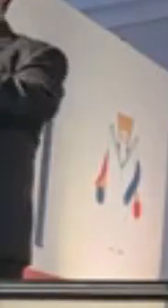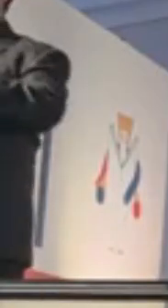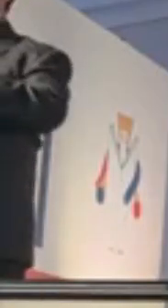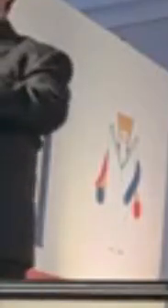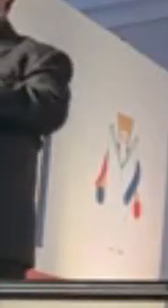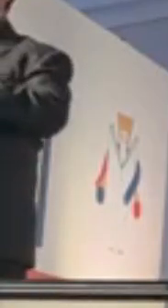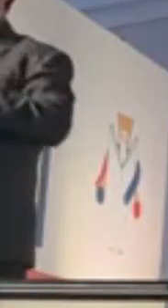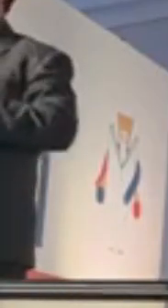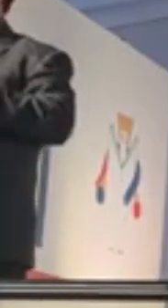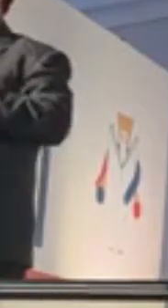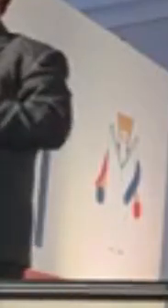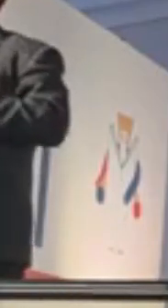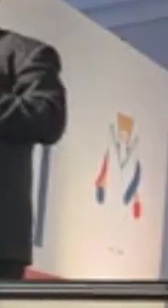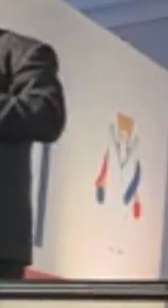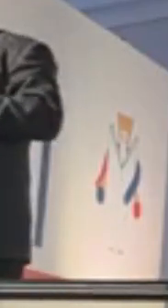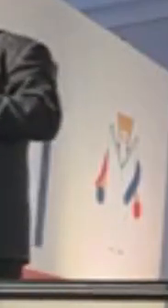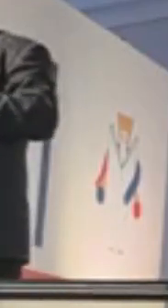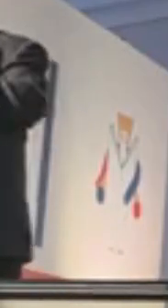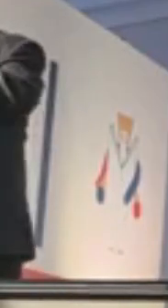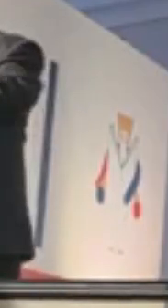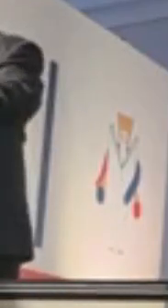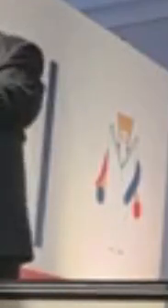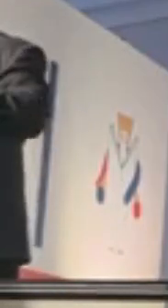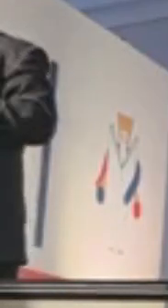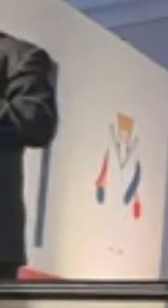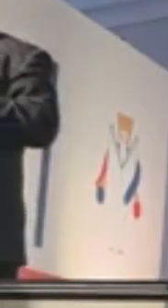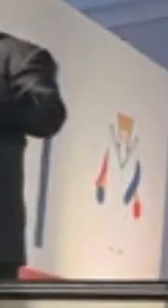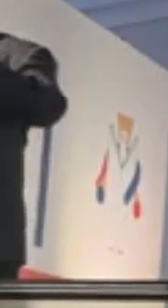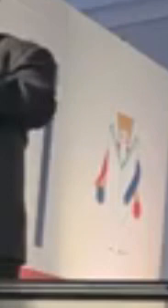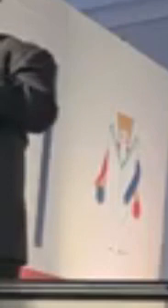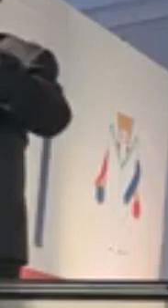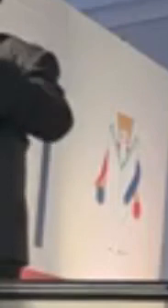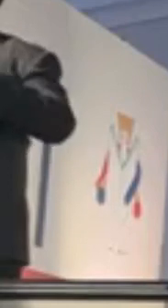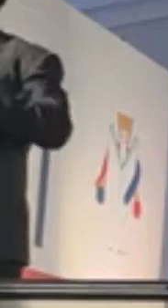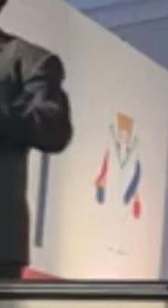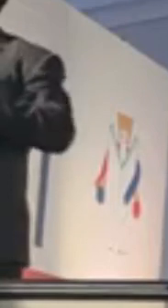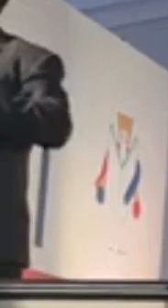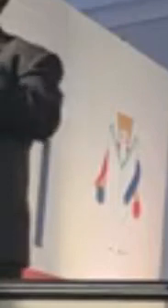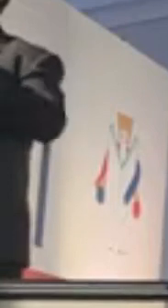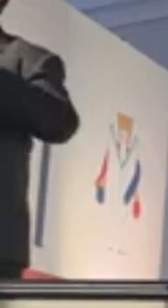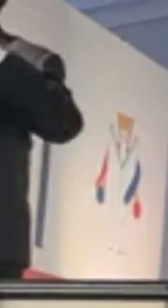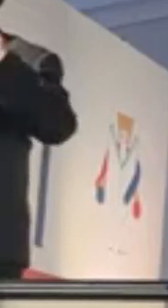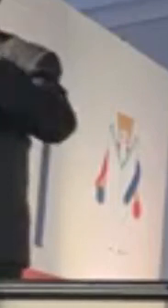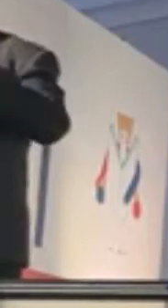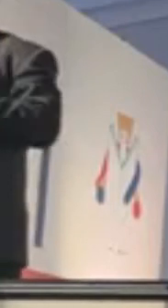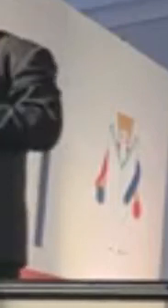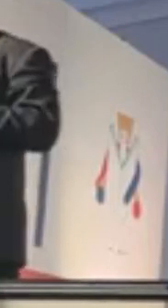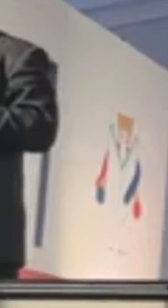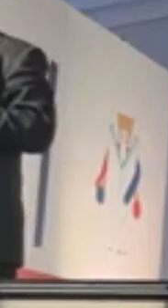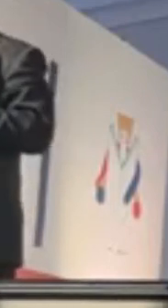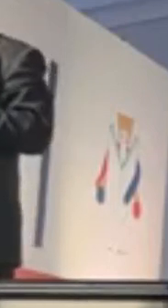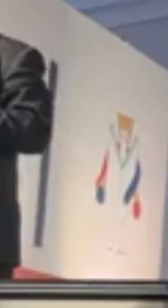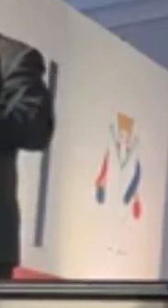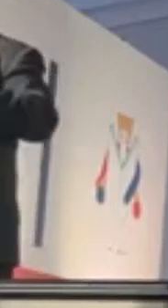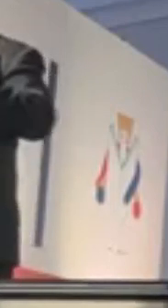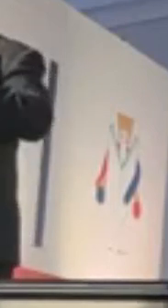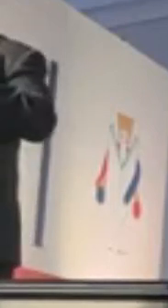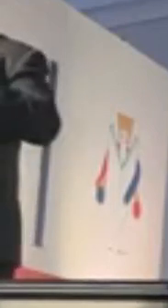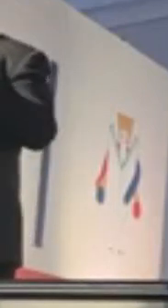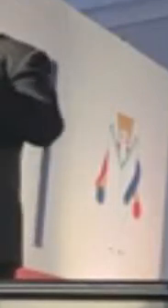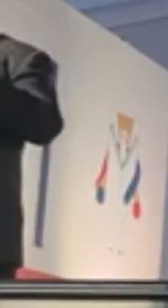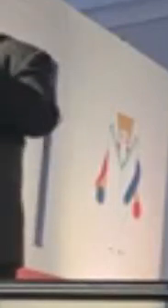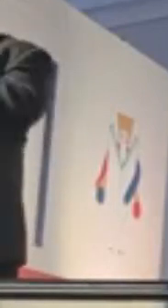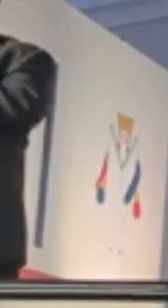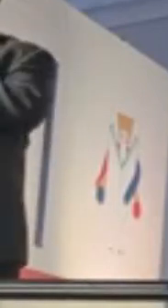acaba de morir y los retos son enormes porque los intereses económicos son poderosísimos. Termino. Se hizo la reforma constitucional en